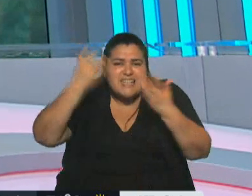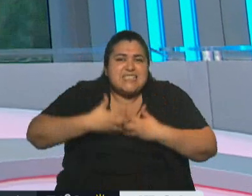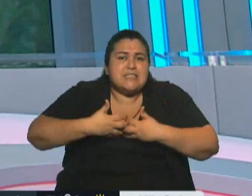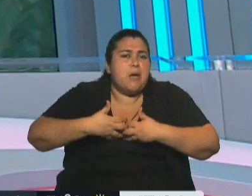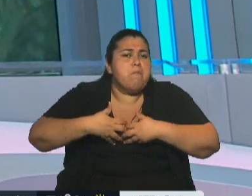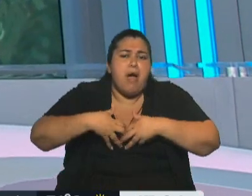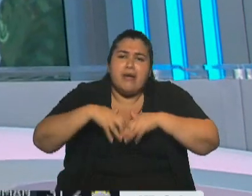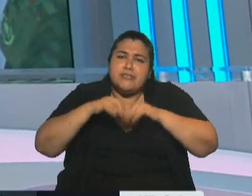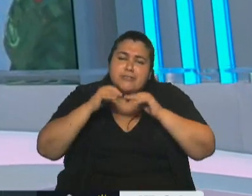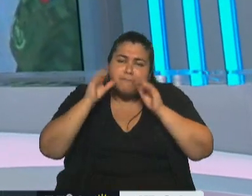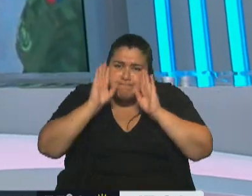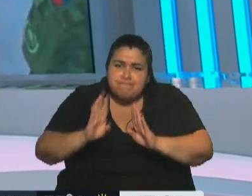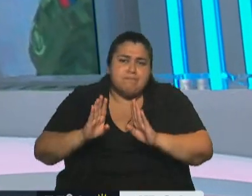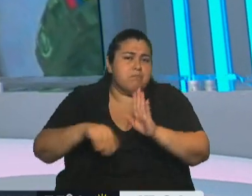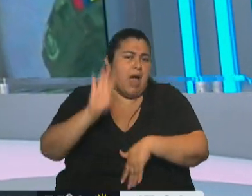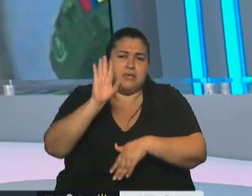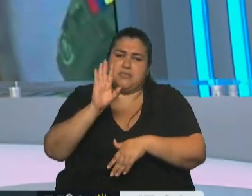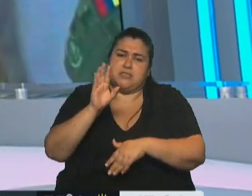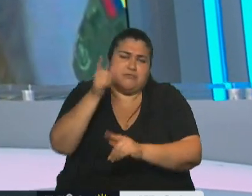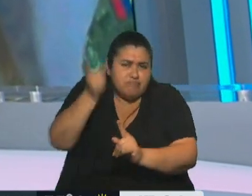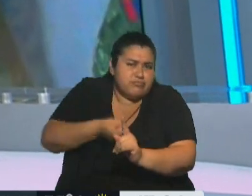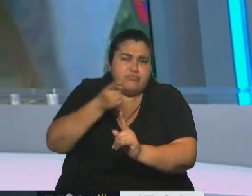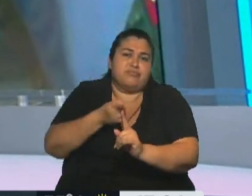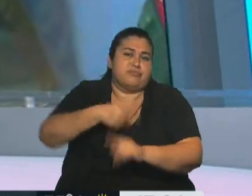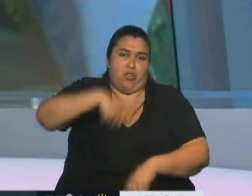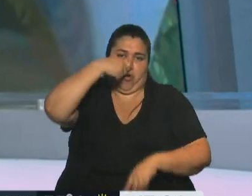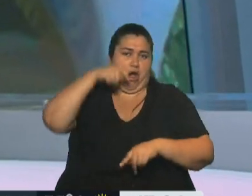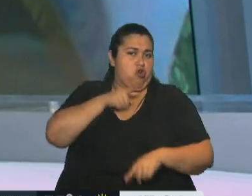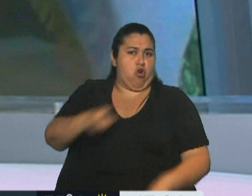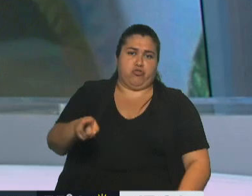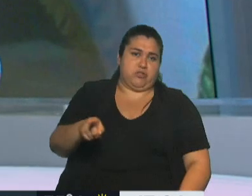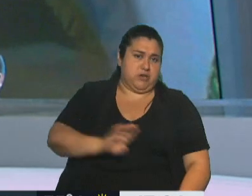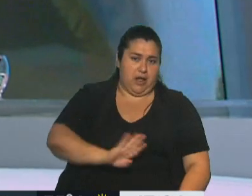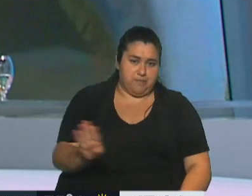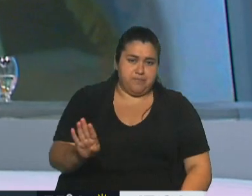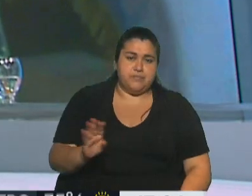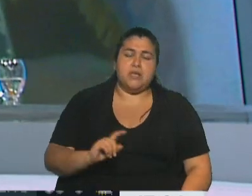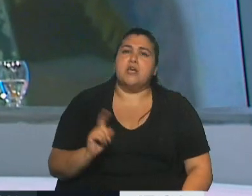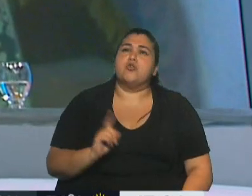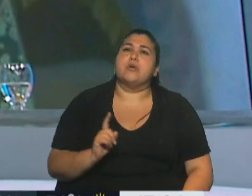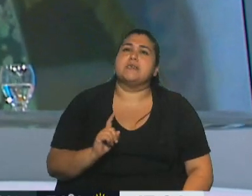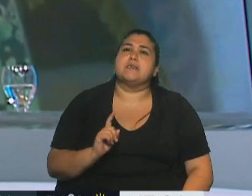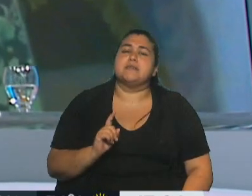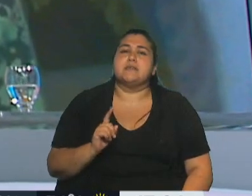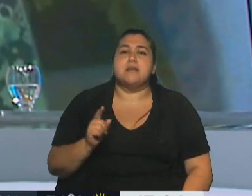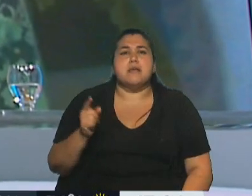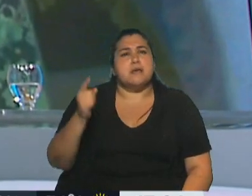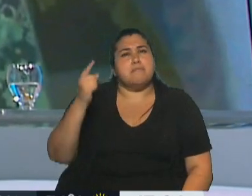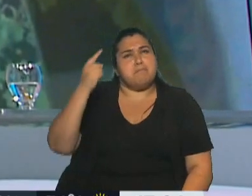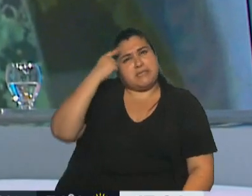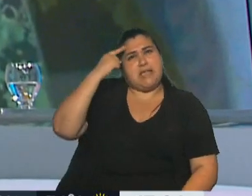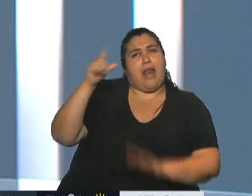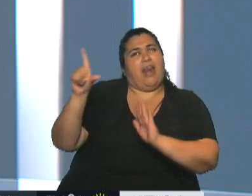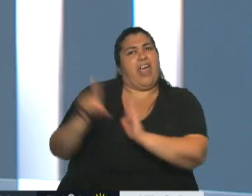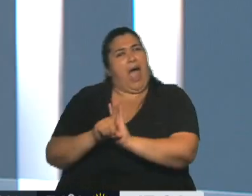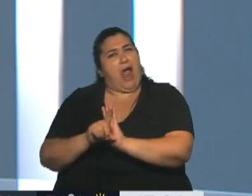las drogas. Sí. Ese es el primer punto. La de Calderón, por ejemplo. Sí, en el sentido de, primero, no habría una discusión acerca de qué cosas legalizar y qué